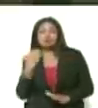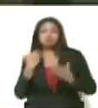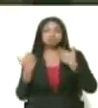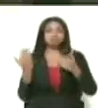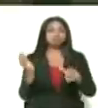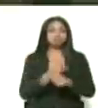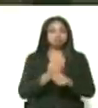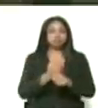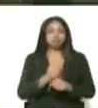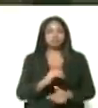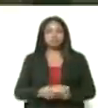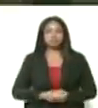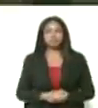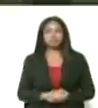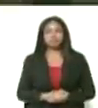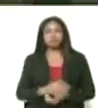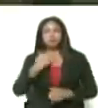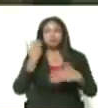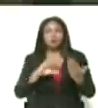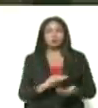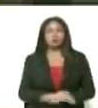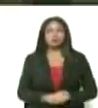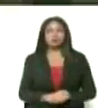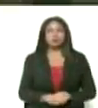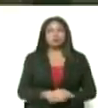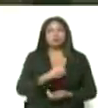detectados. Muertes